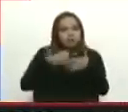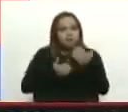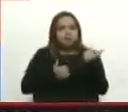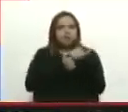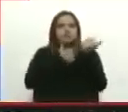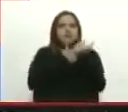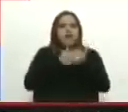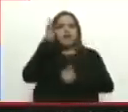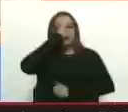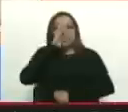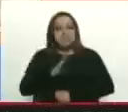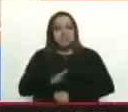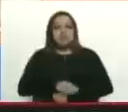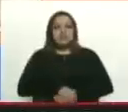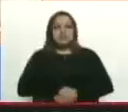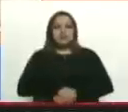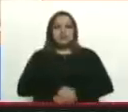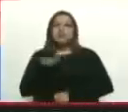de Brasil.